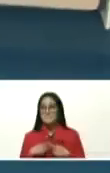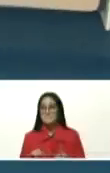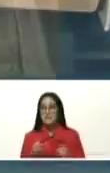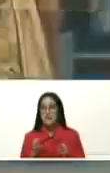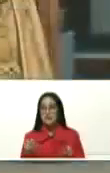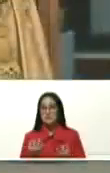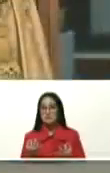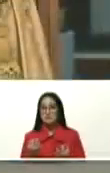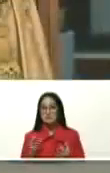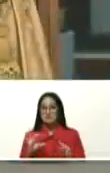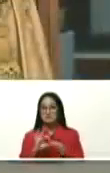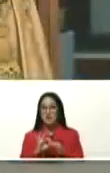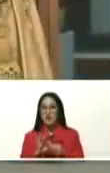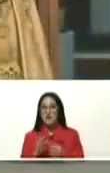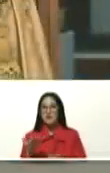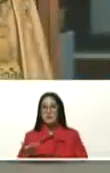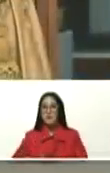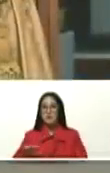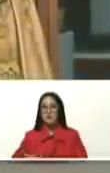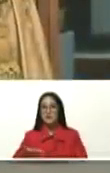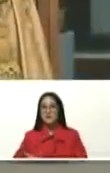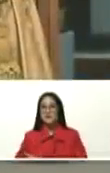es importante.